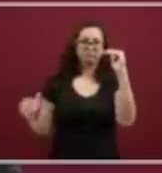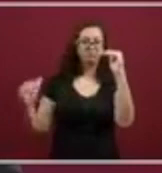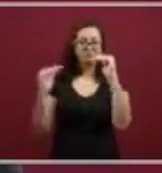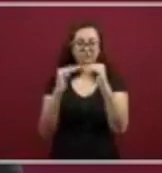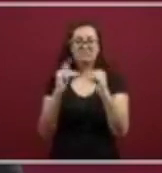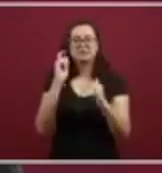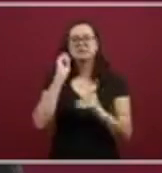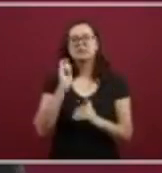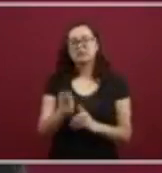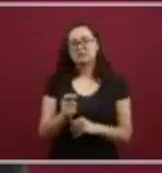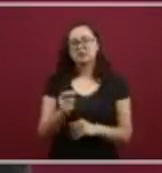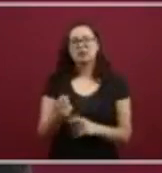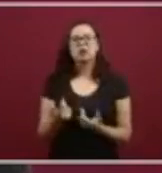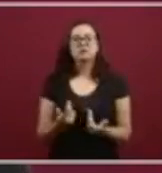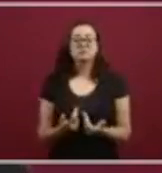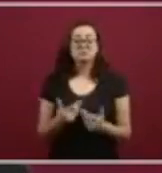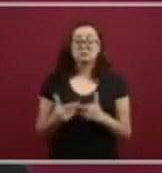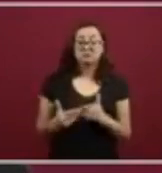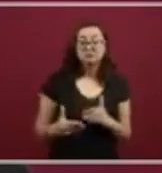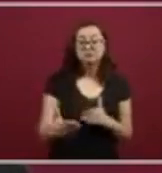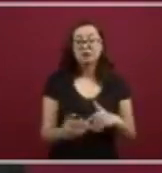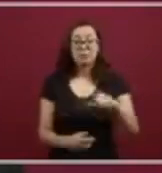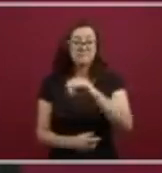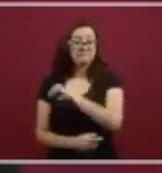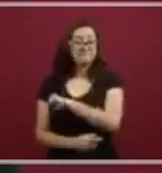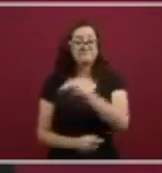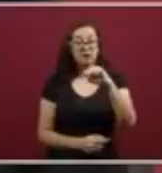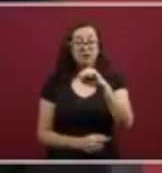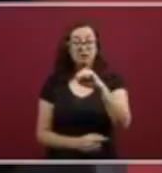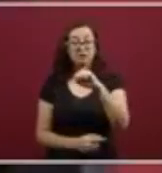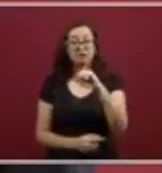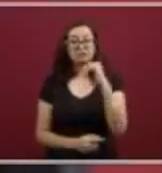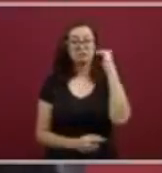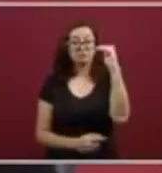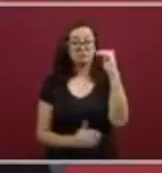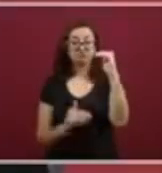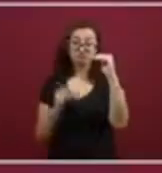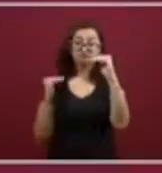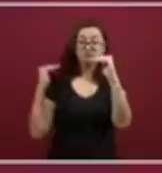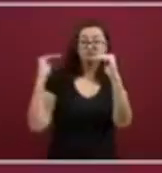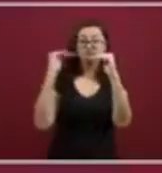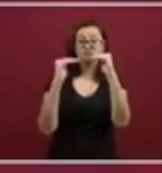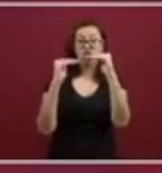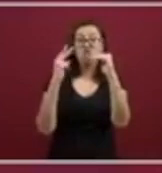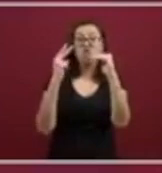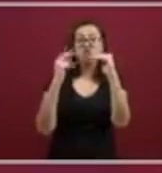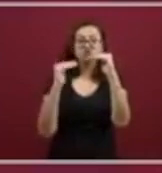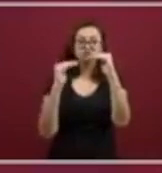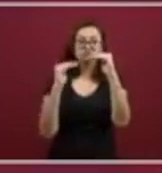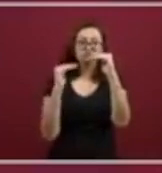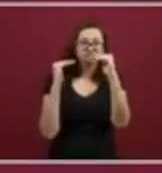inflación cuando menos más 2 puntos